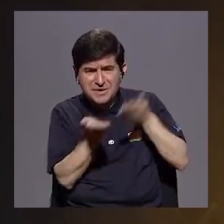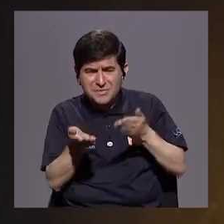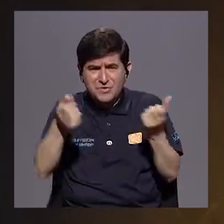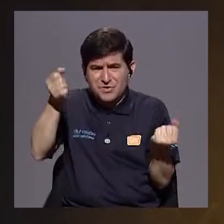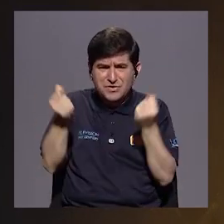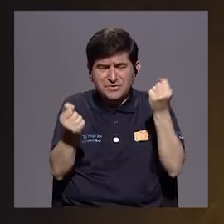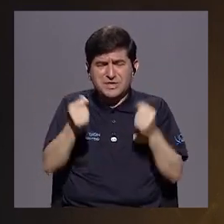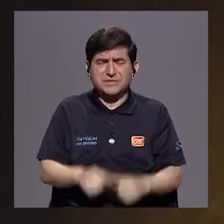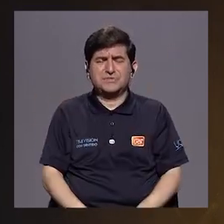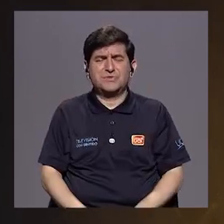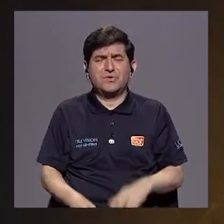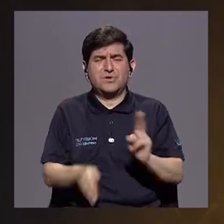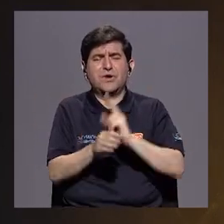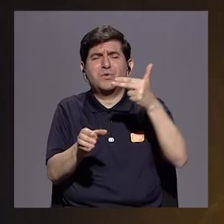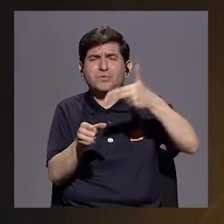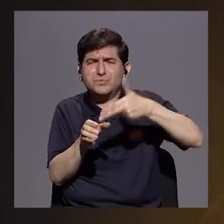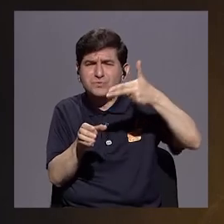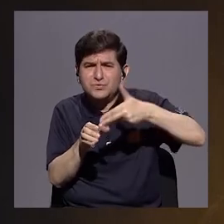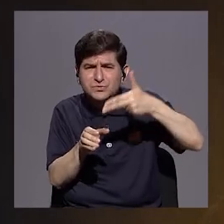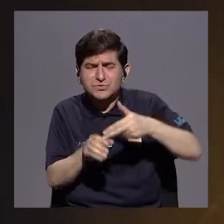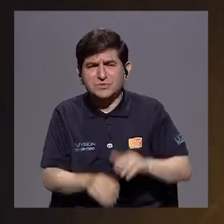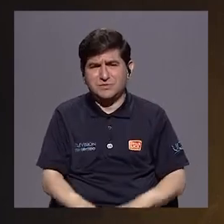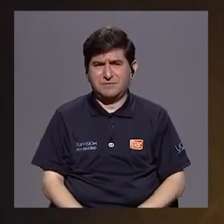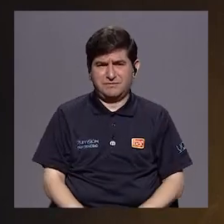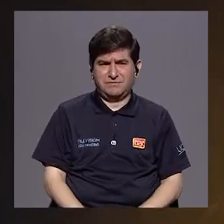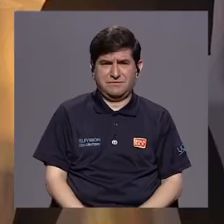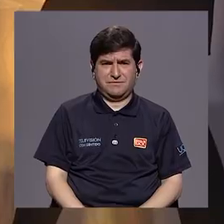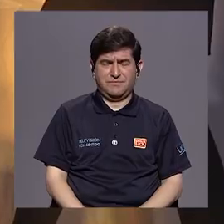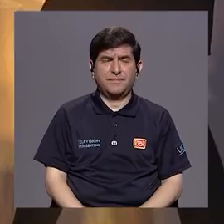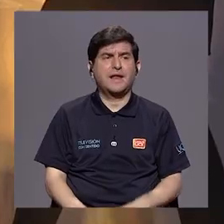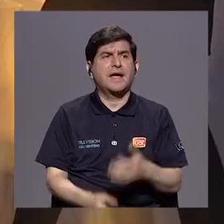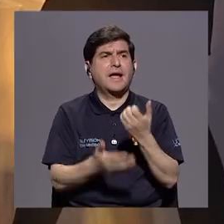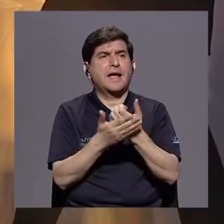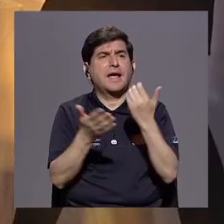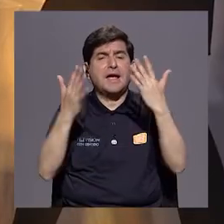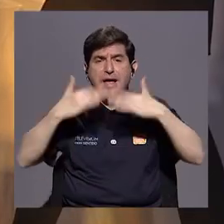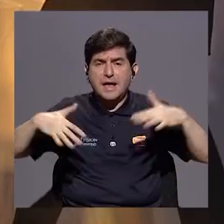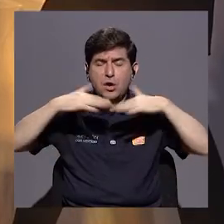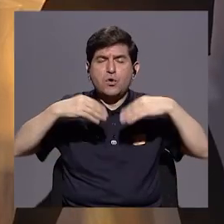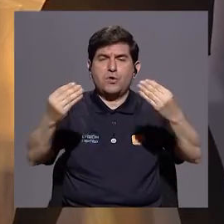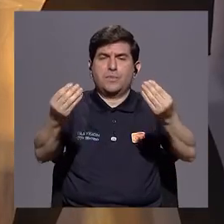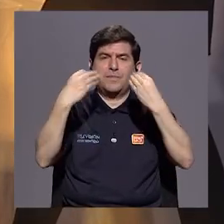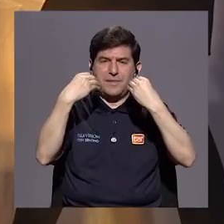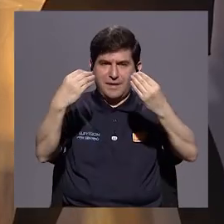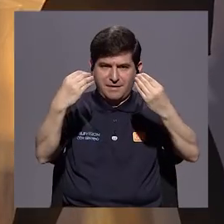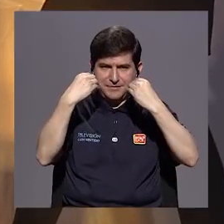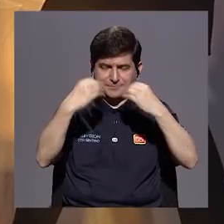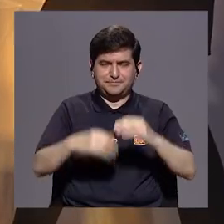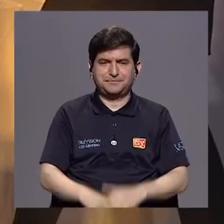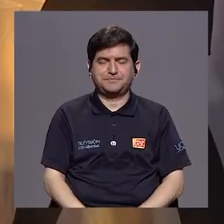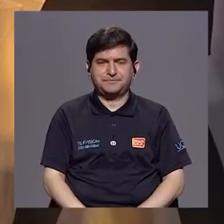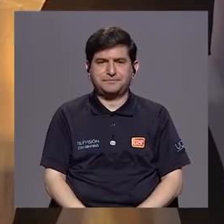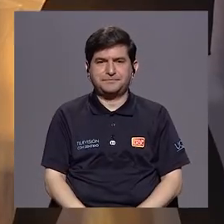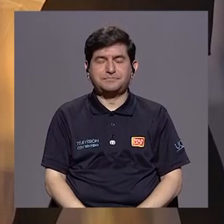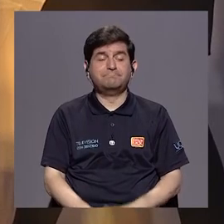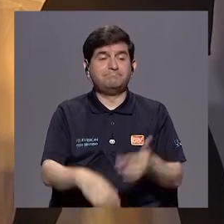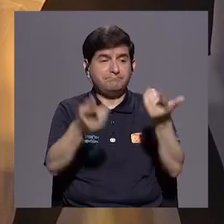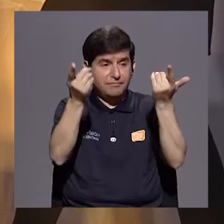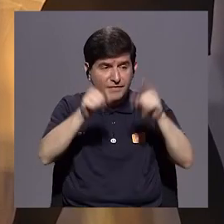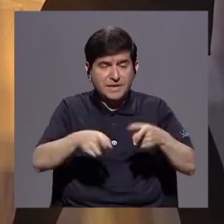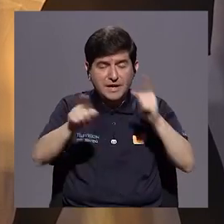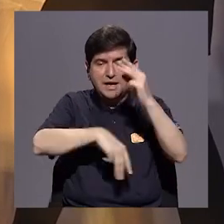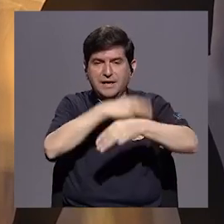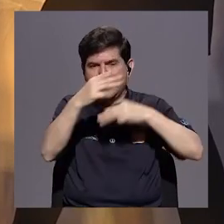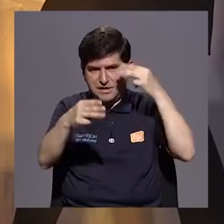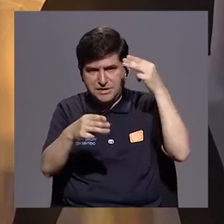de vehículos de combustible de gasolina o diésel la economía ambiental nos enseña y nos ha enseñado casos